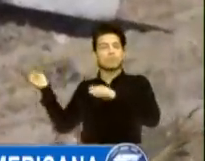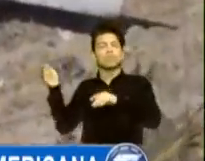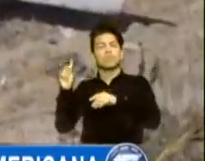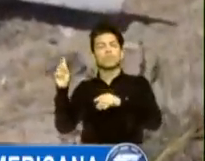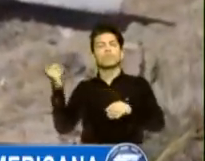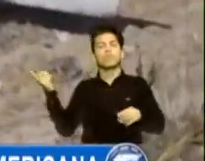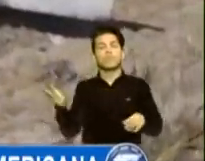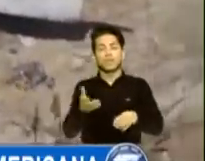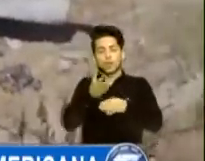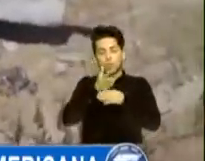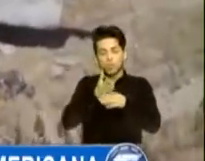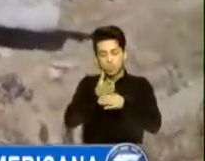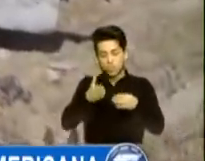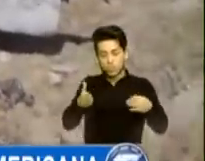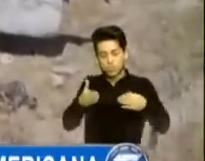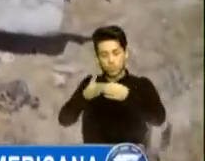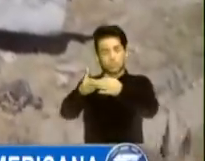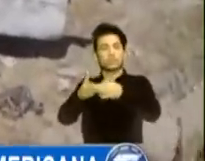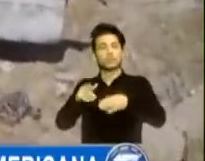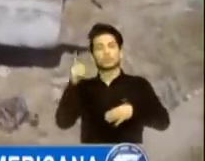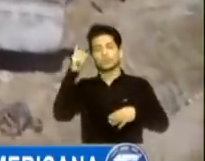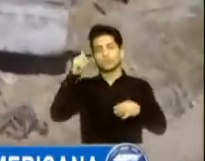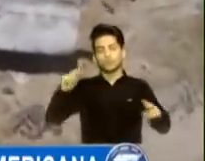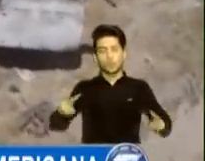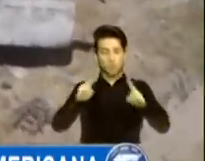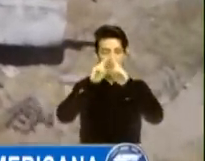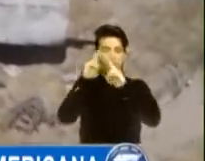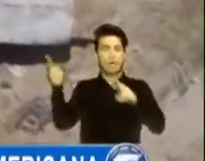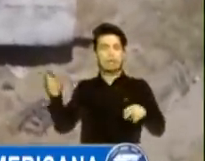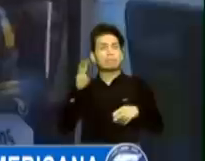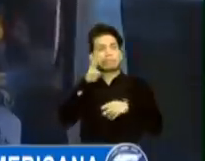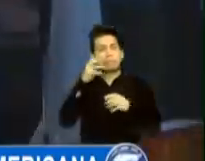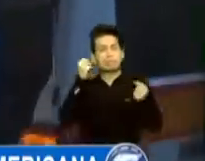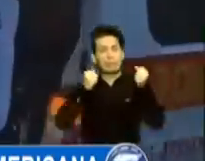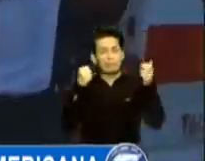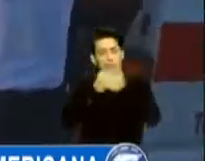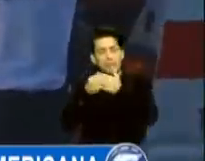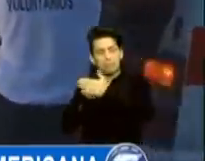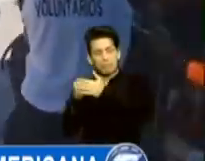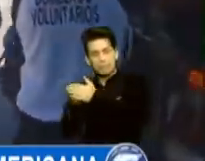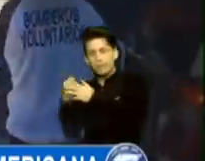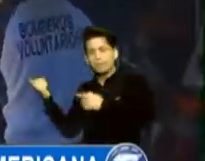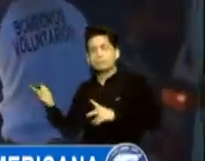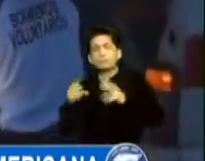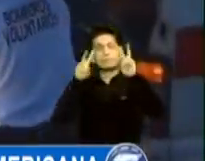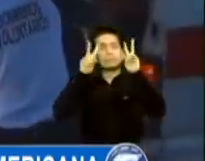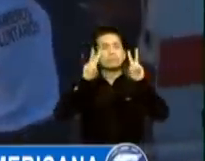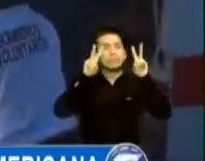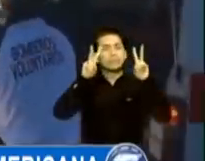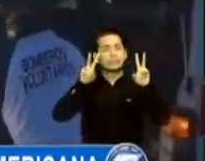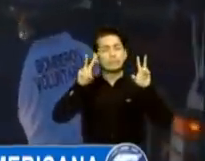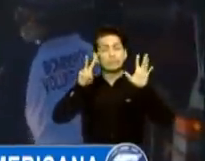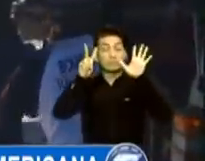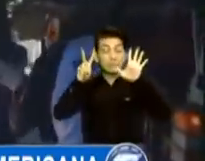sobre una triple colisión de vehículos, la cual dejó como saldo 7 personas heridas, quienes fueron trasladados a bordo de varias ambulancias a